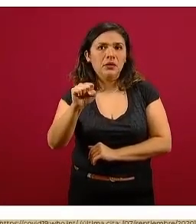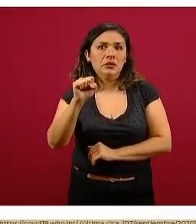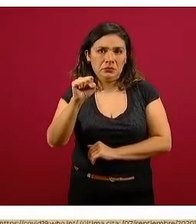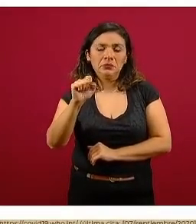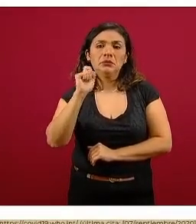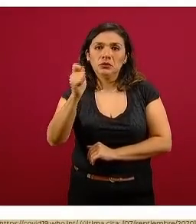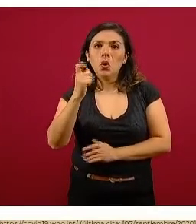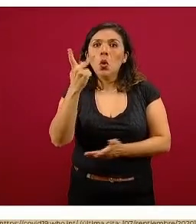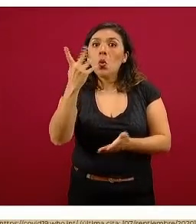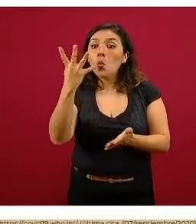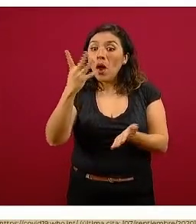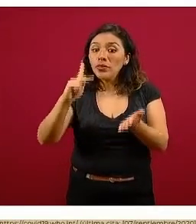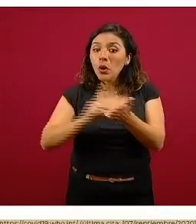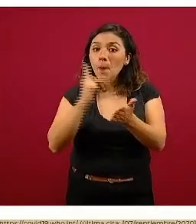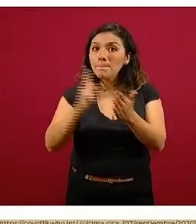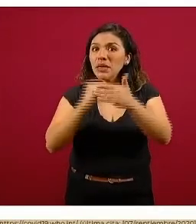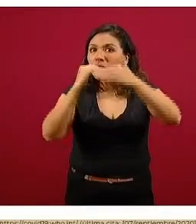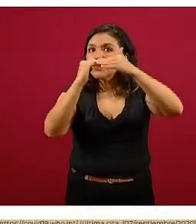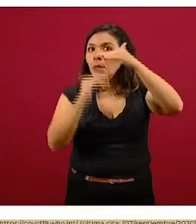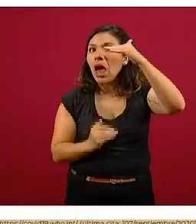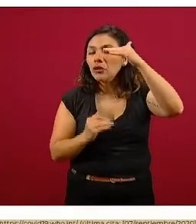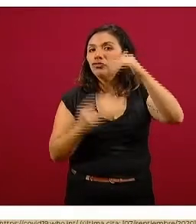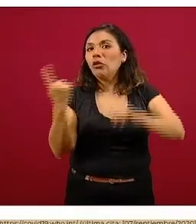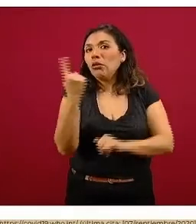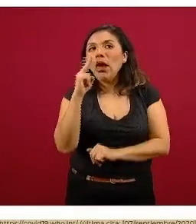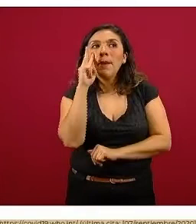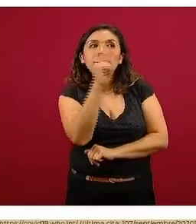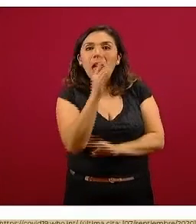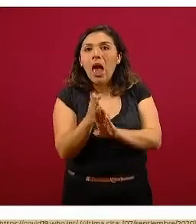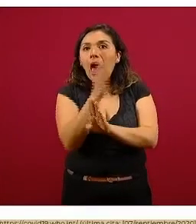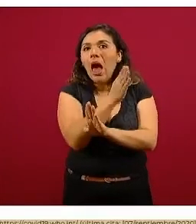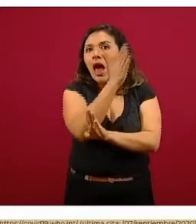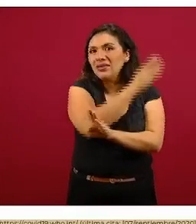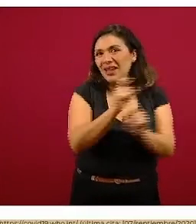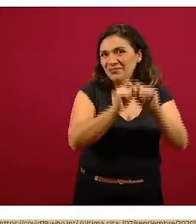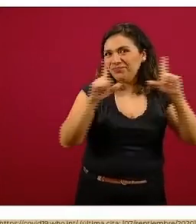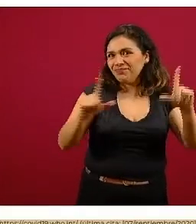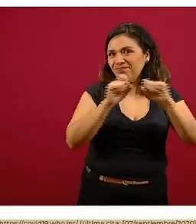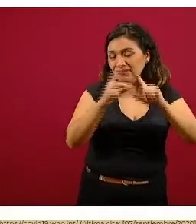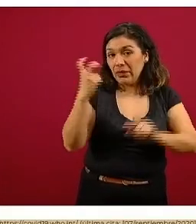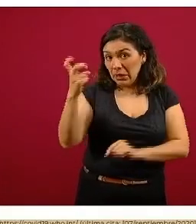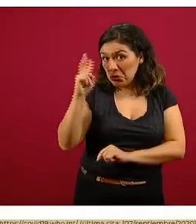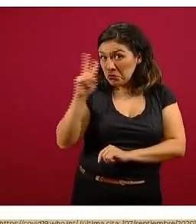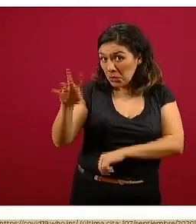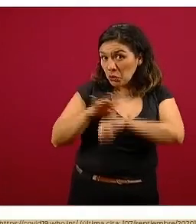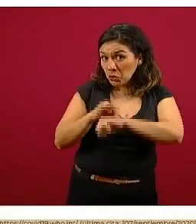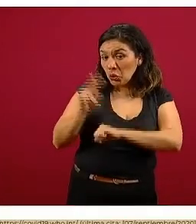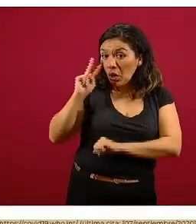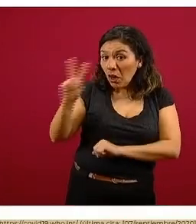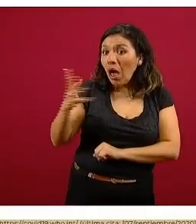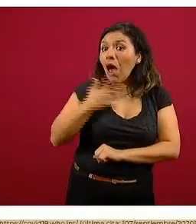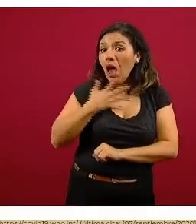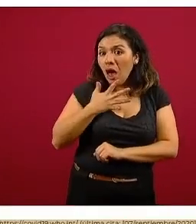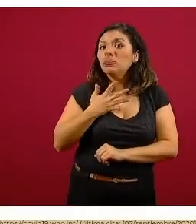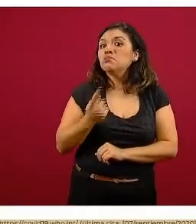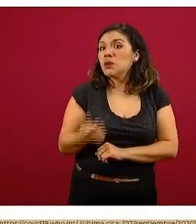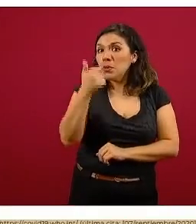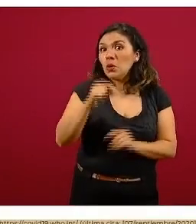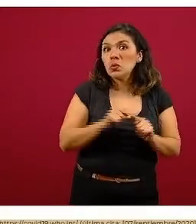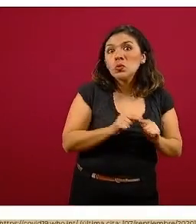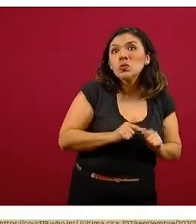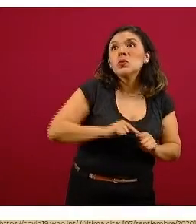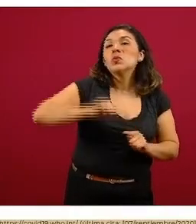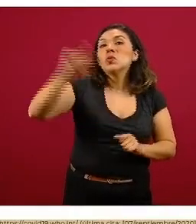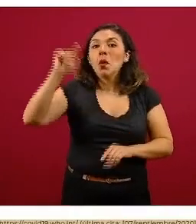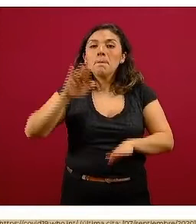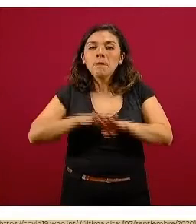escala 4 veces menor a la que veíamos anteriormente. Y aquí podemos ver también un ascenso que